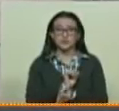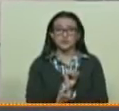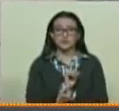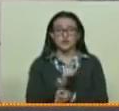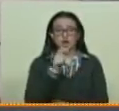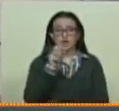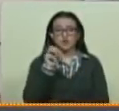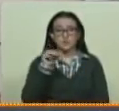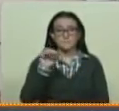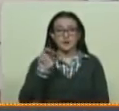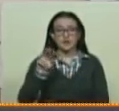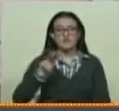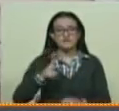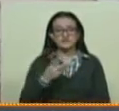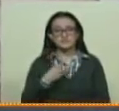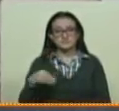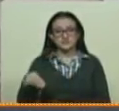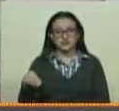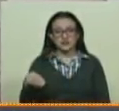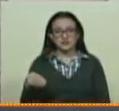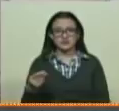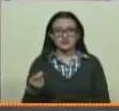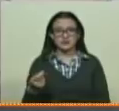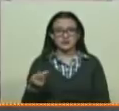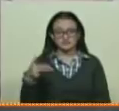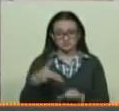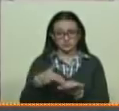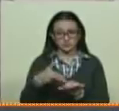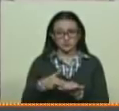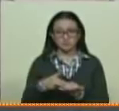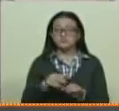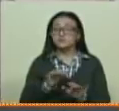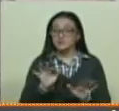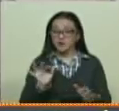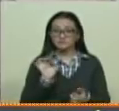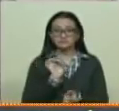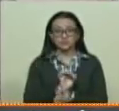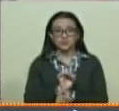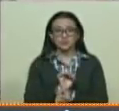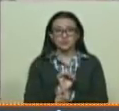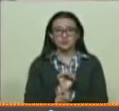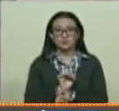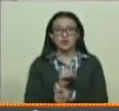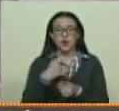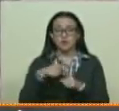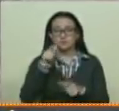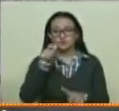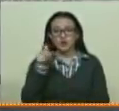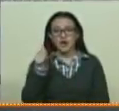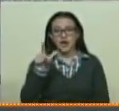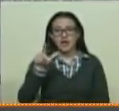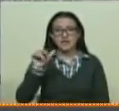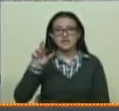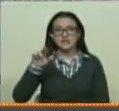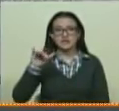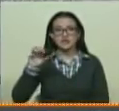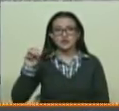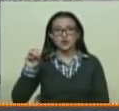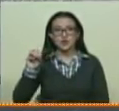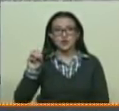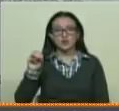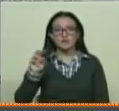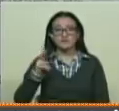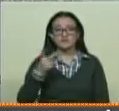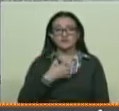Recalde, vicepresidente de operaciones de refinación. Está tras las rejas Alirio Zambrano, vicepresidente y gerente